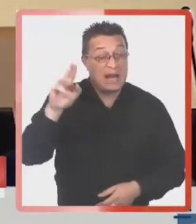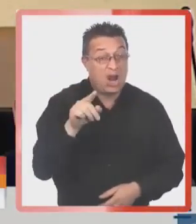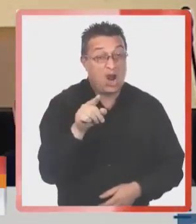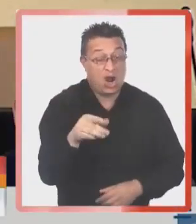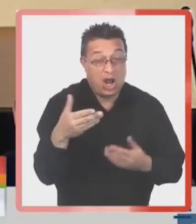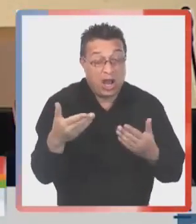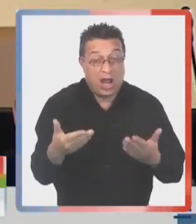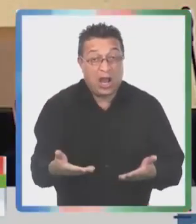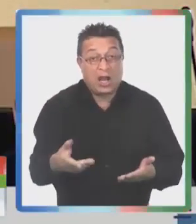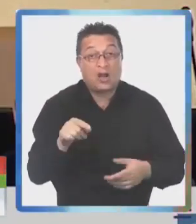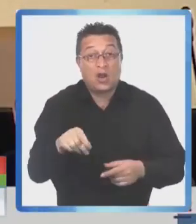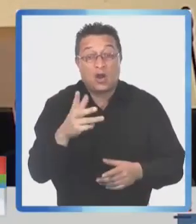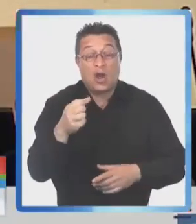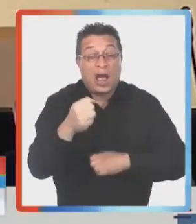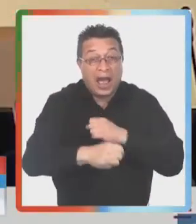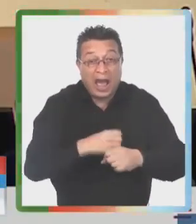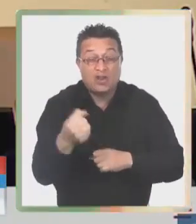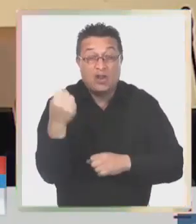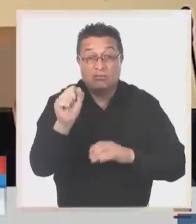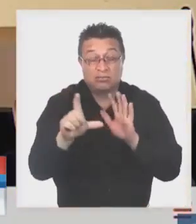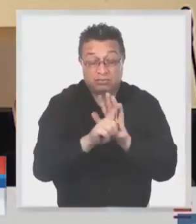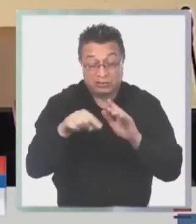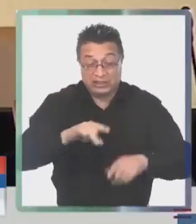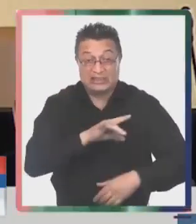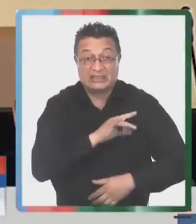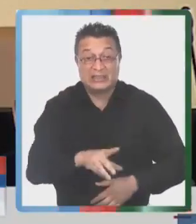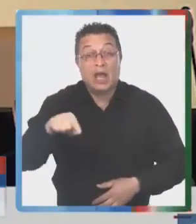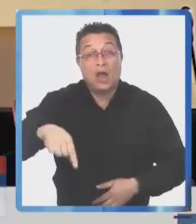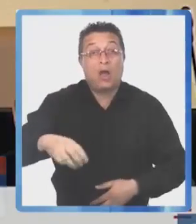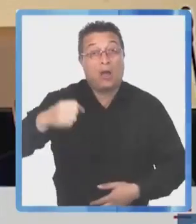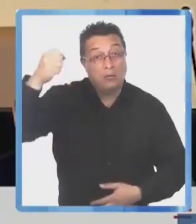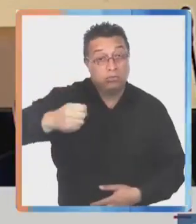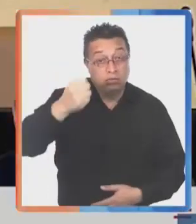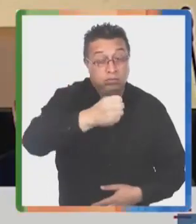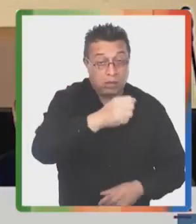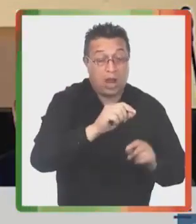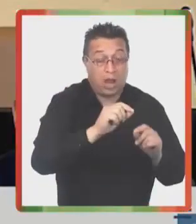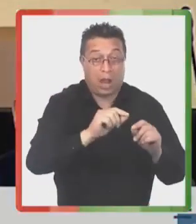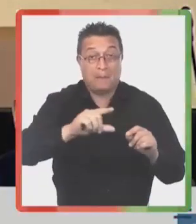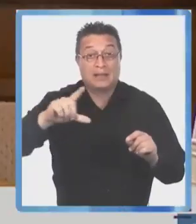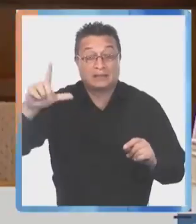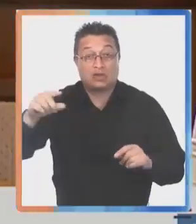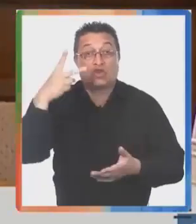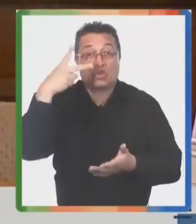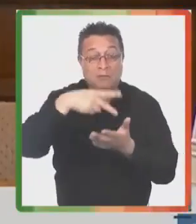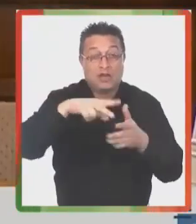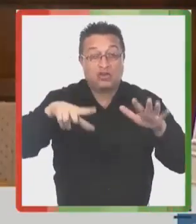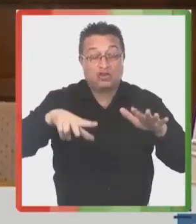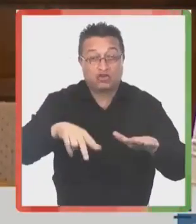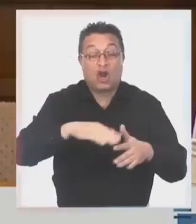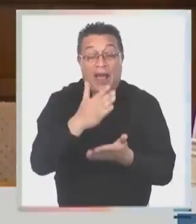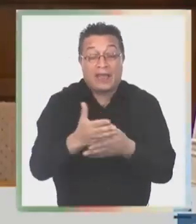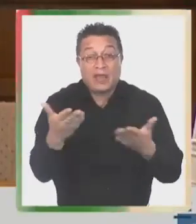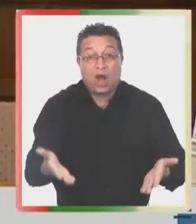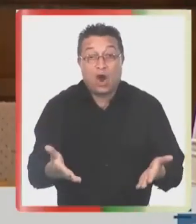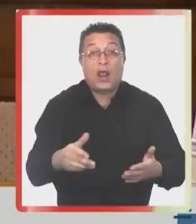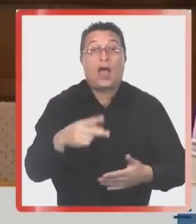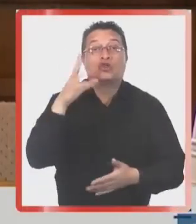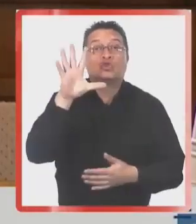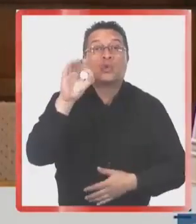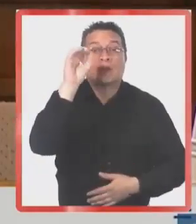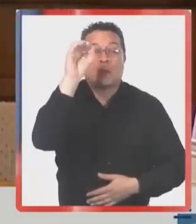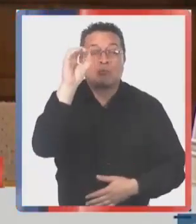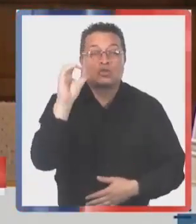dichos de que estos no son los peores años de la delincuencia en nuestro país? Los homicidios han aumentado